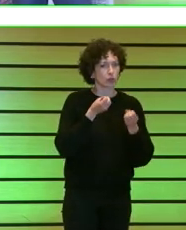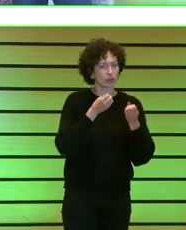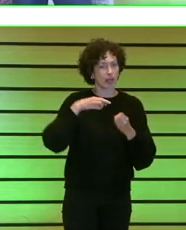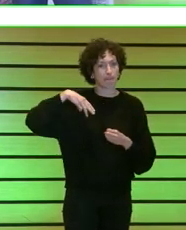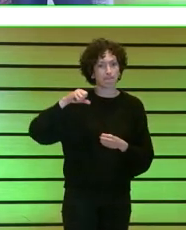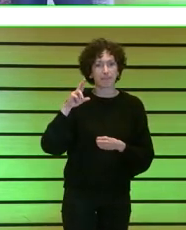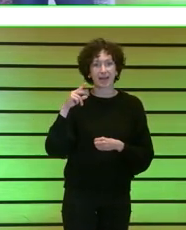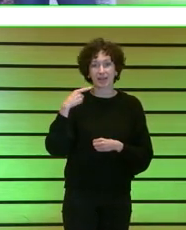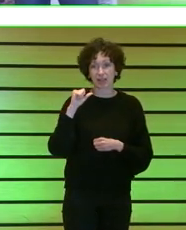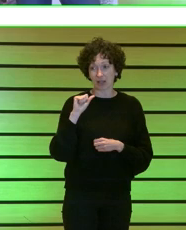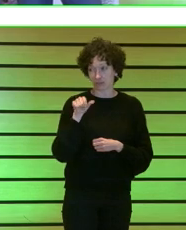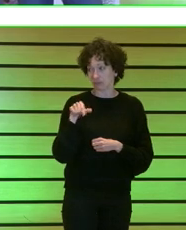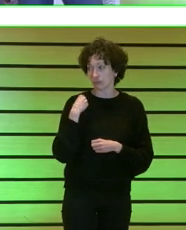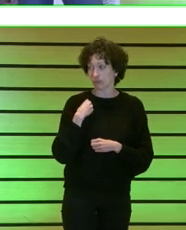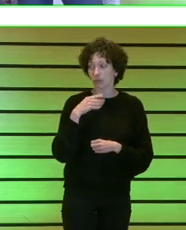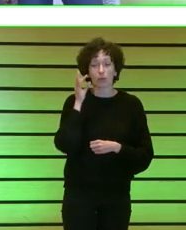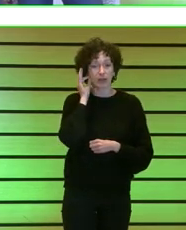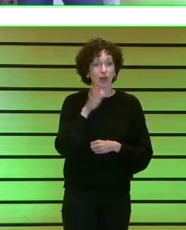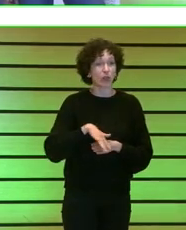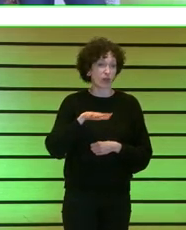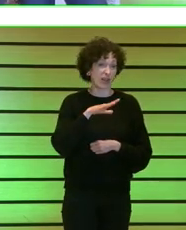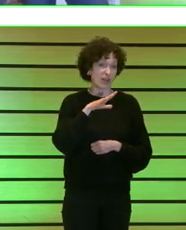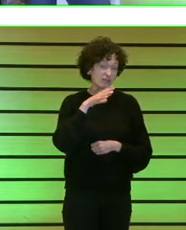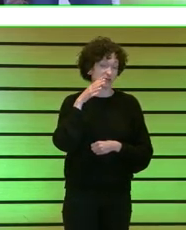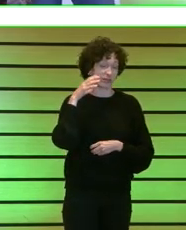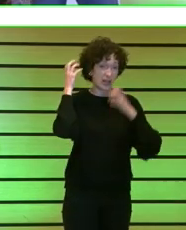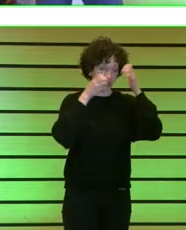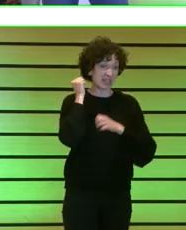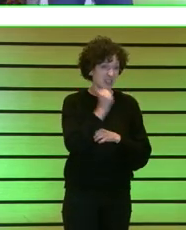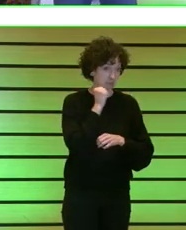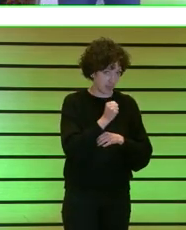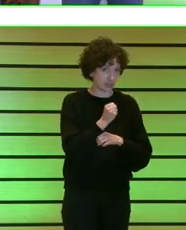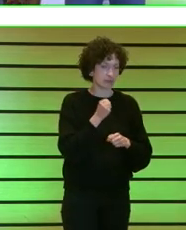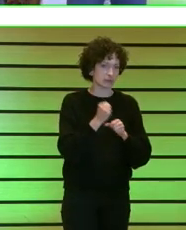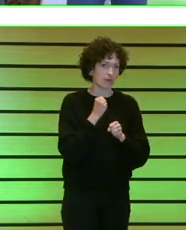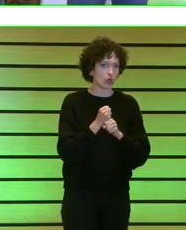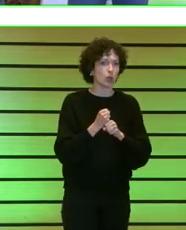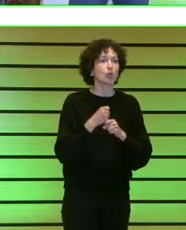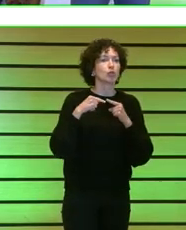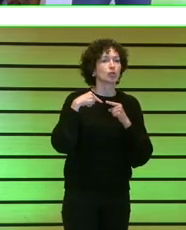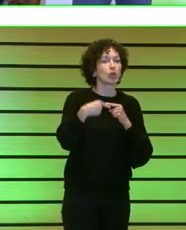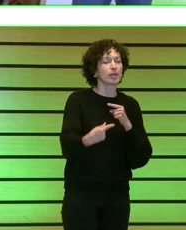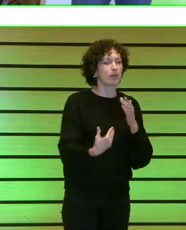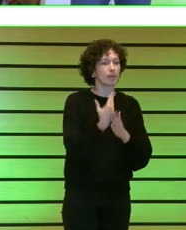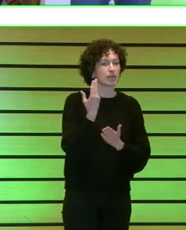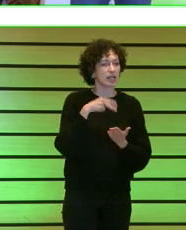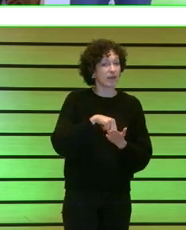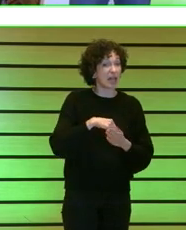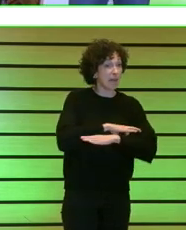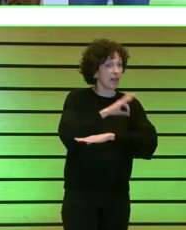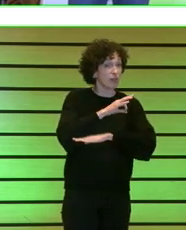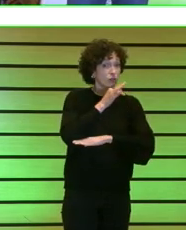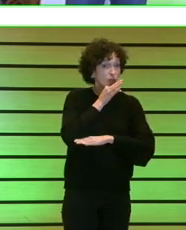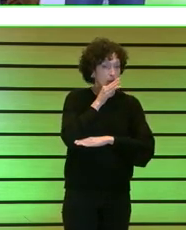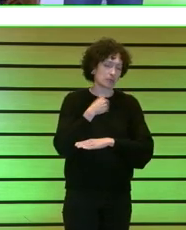Marga que es esa mujer que trabaja en un matadero y que cada día por la mañana se levanta casi no ha amanecido y ya coge un autobús para ir a trabajar